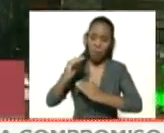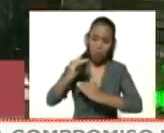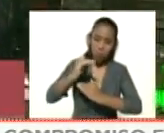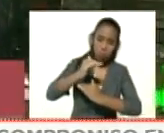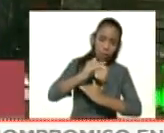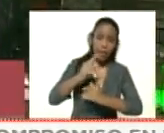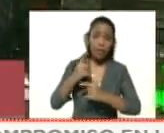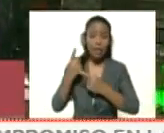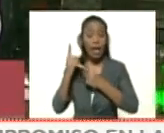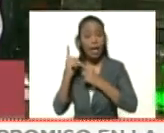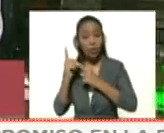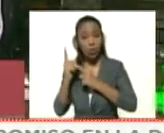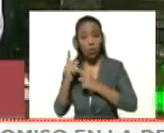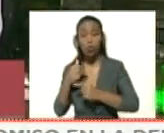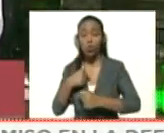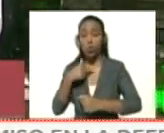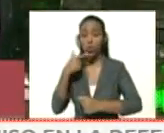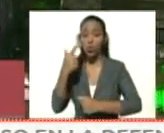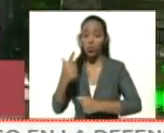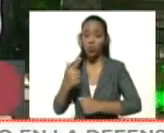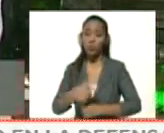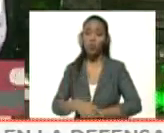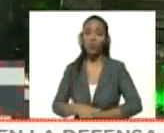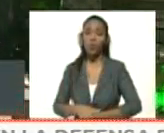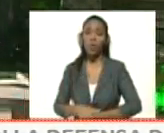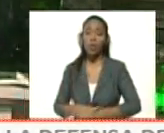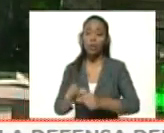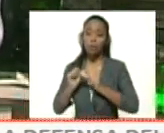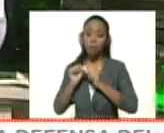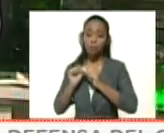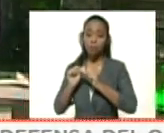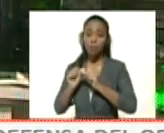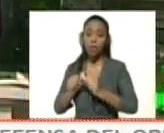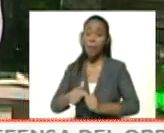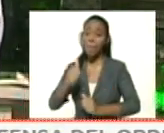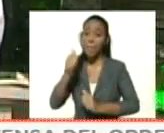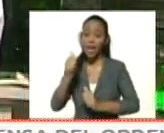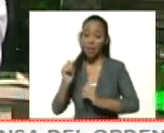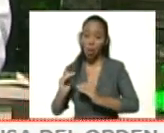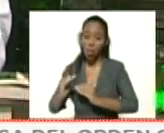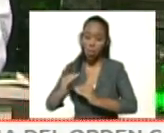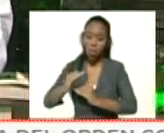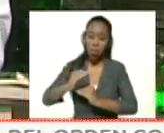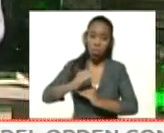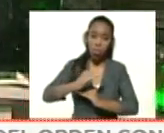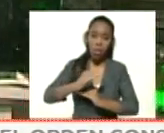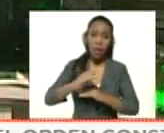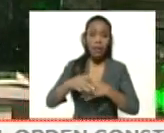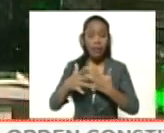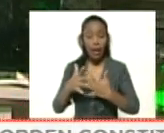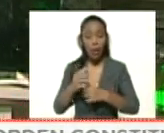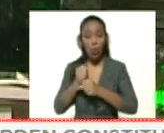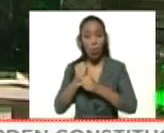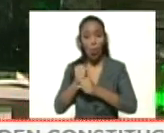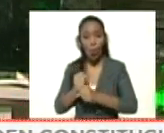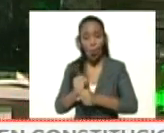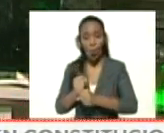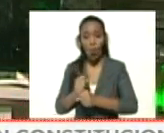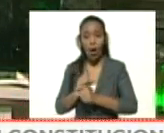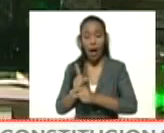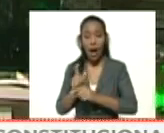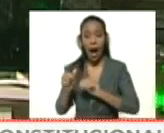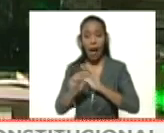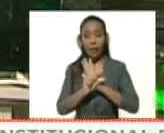Incluso, así lo debo decir, se mantiene más aplanada que lo esperable en